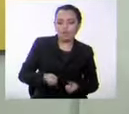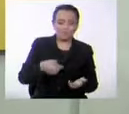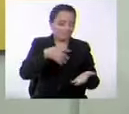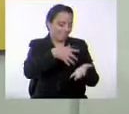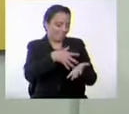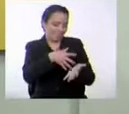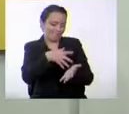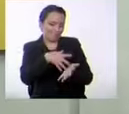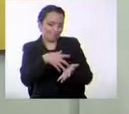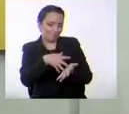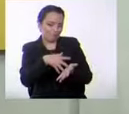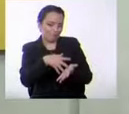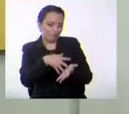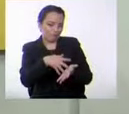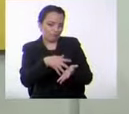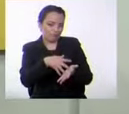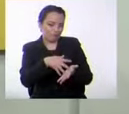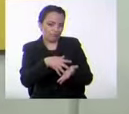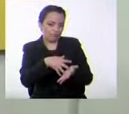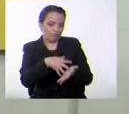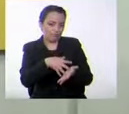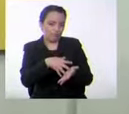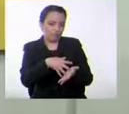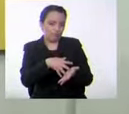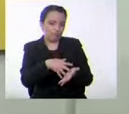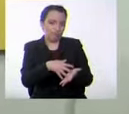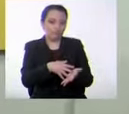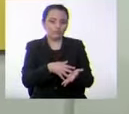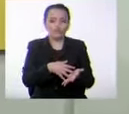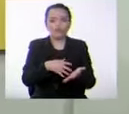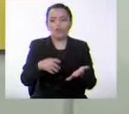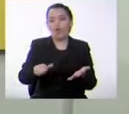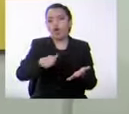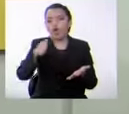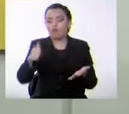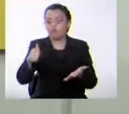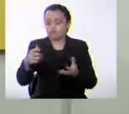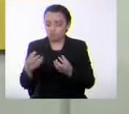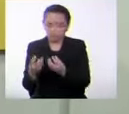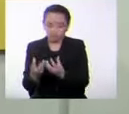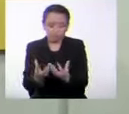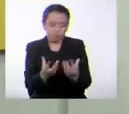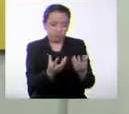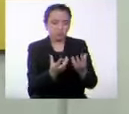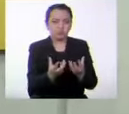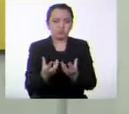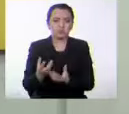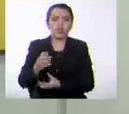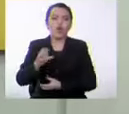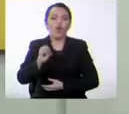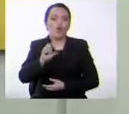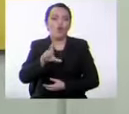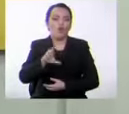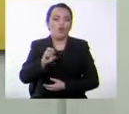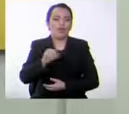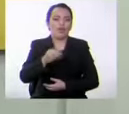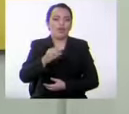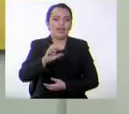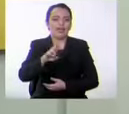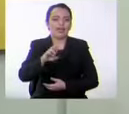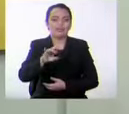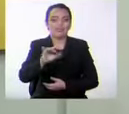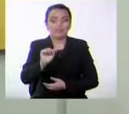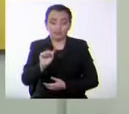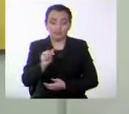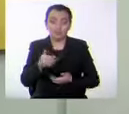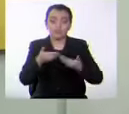una demagogia ya, o la holocracia de la multitud, de la muchedumbre. Entonces, hacen una